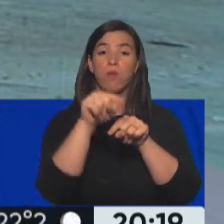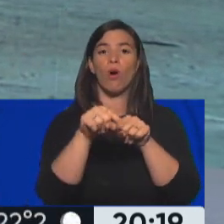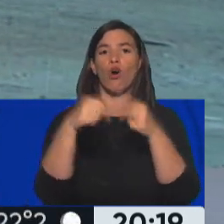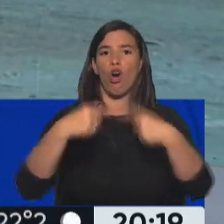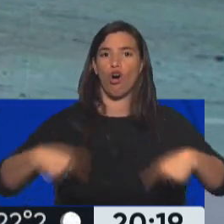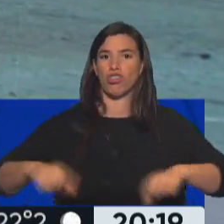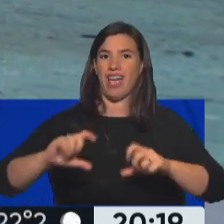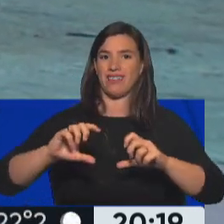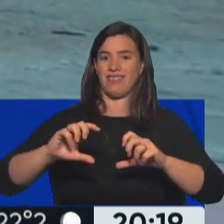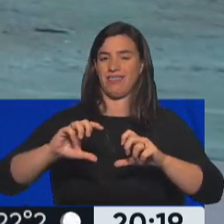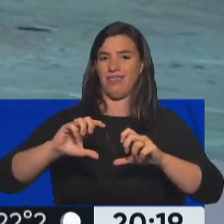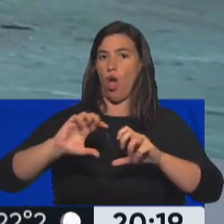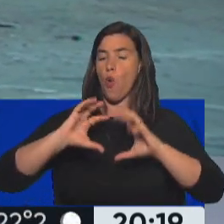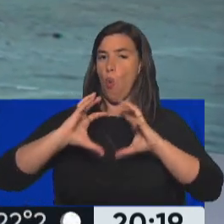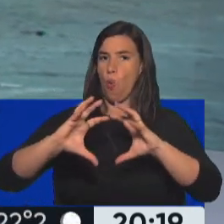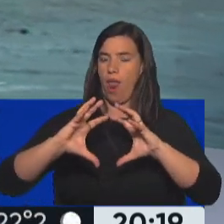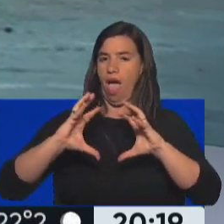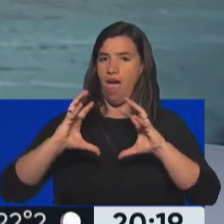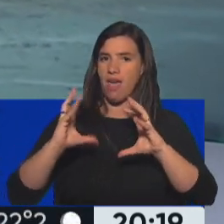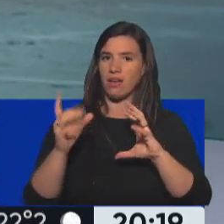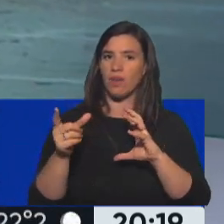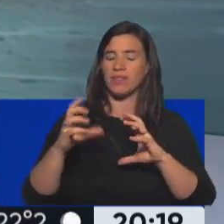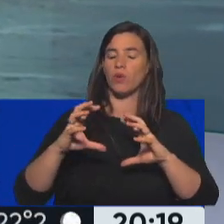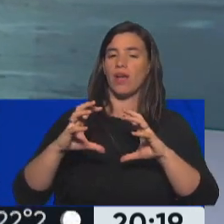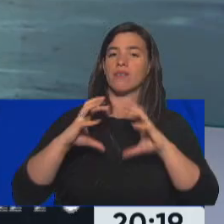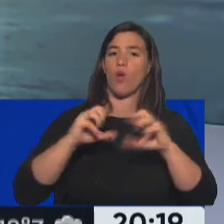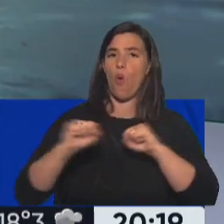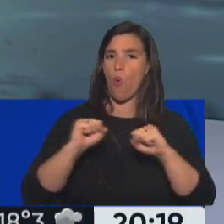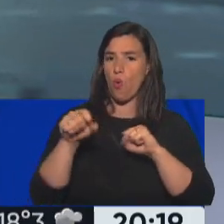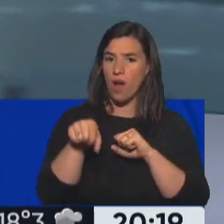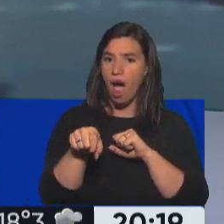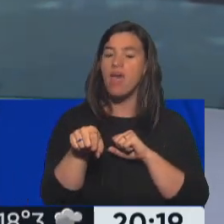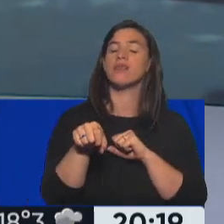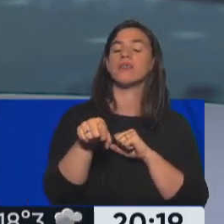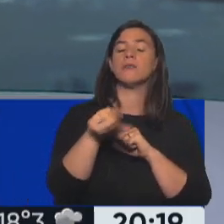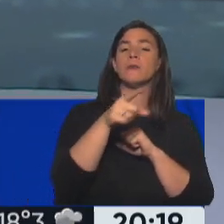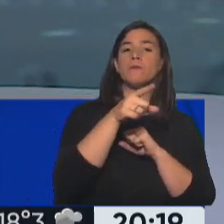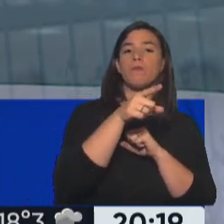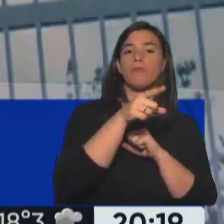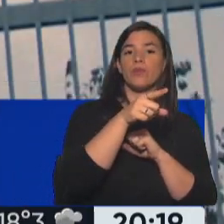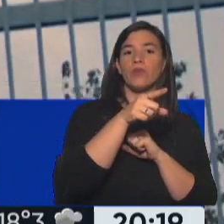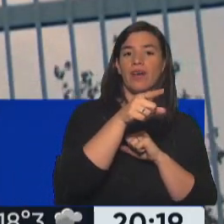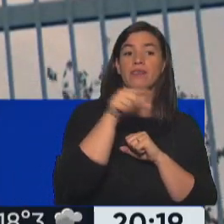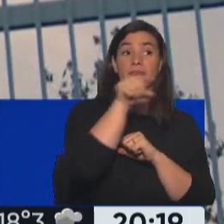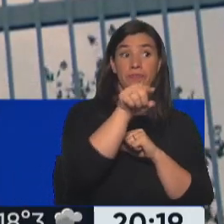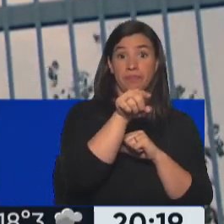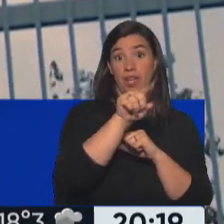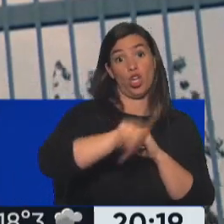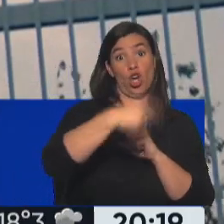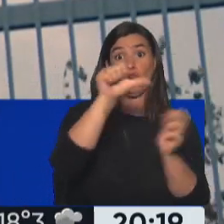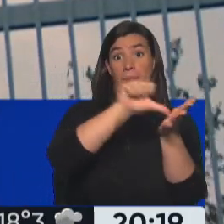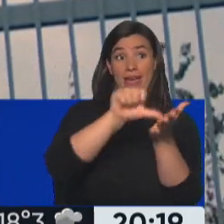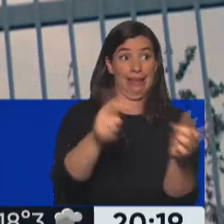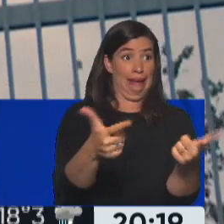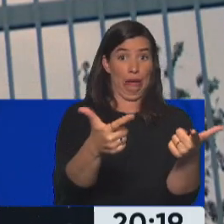es el caso de Ucrania, pero que se considera que es apoyado por países que sí cuentan con estas armas. Este contexto